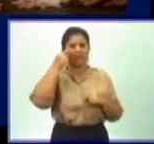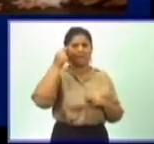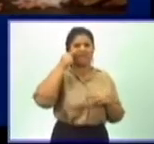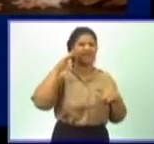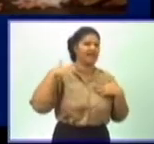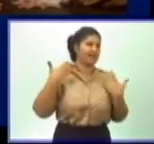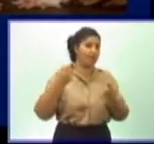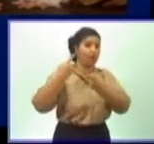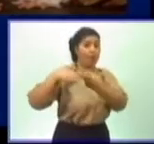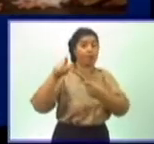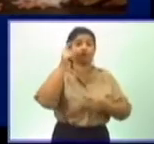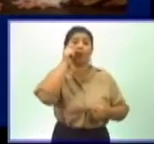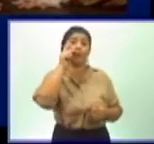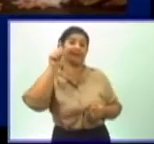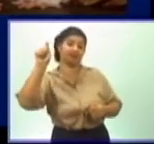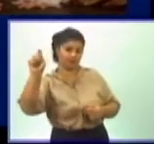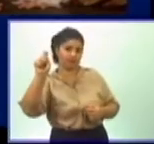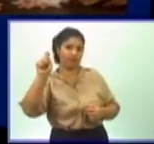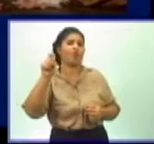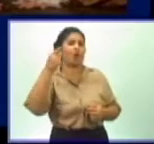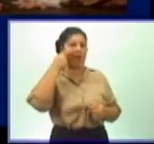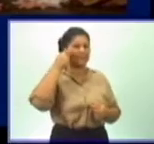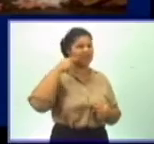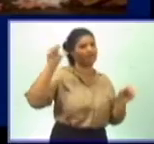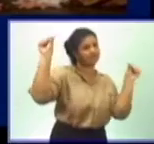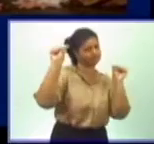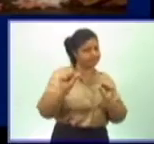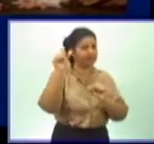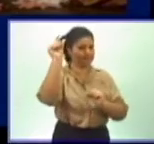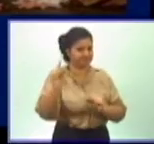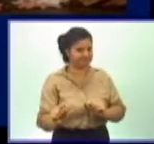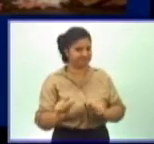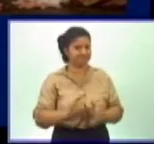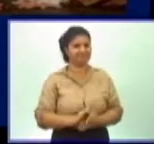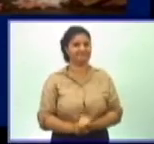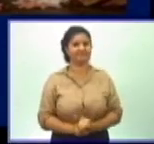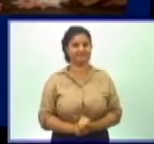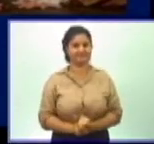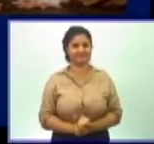verdaderas intenciones del personaje Tartufo.